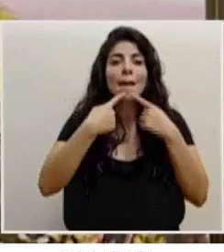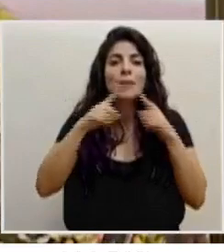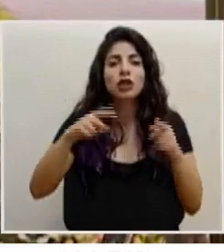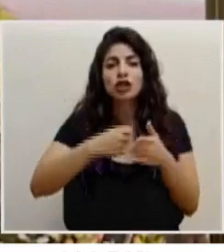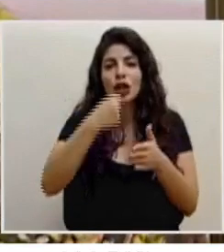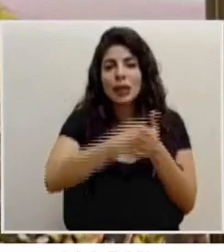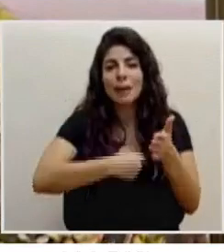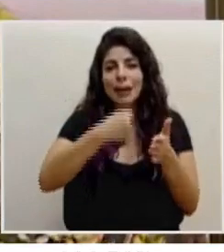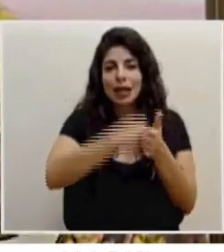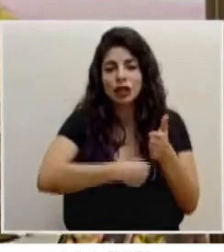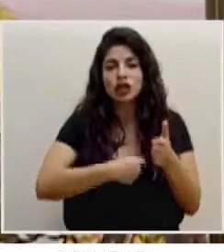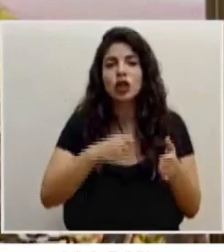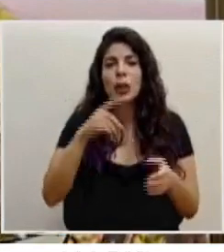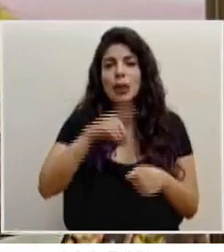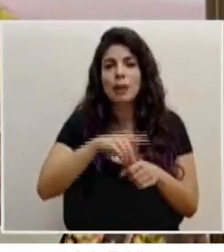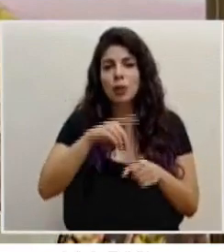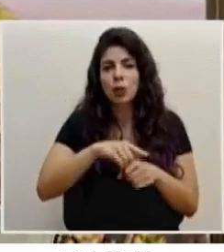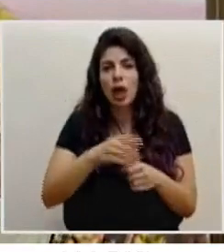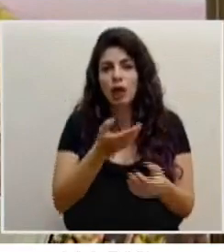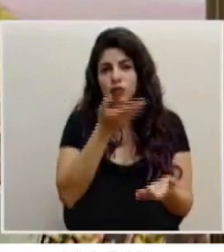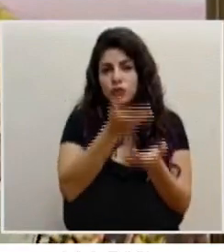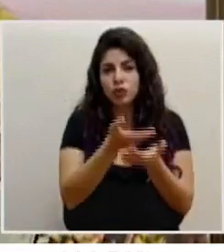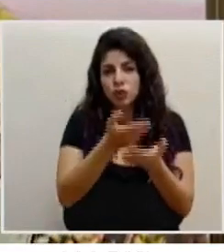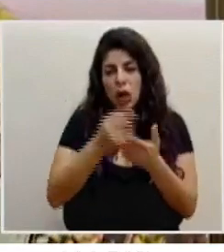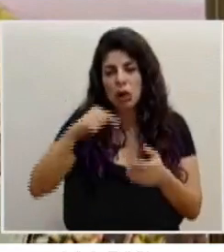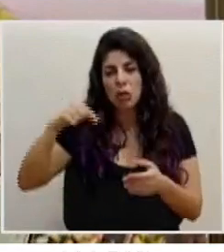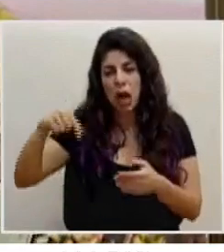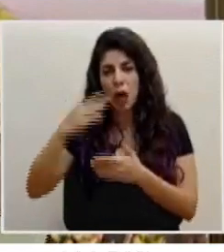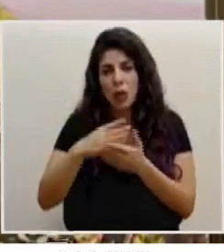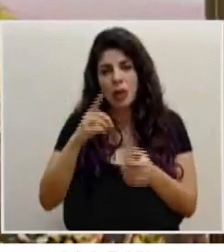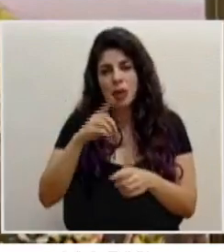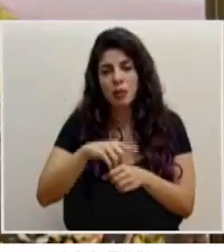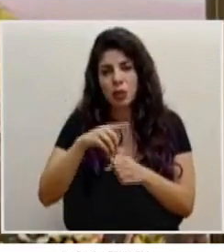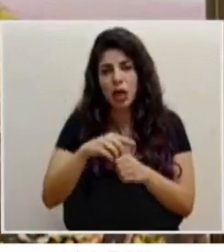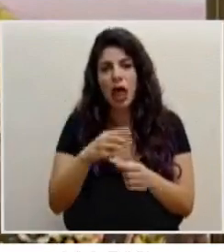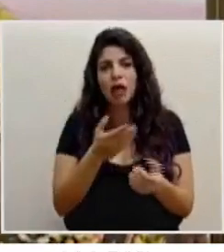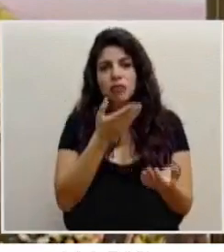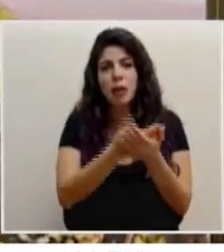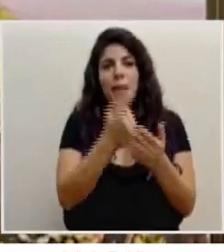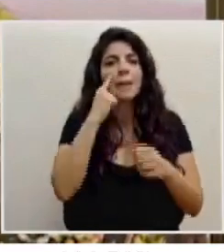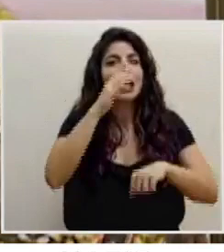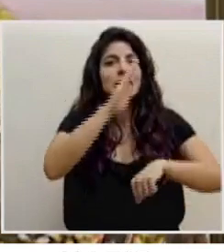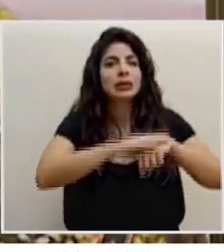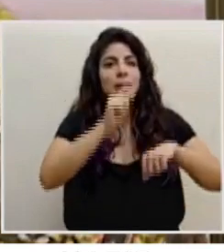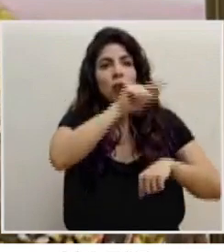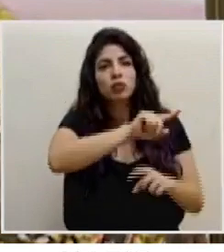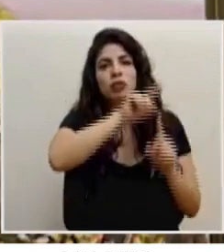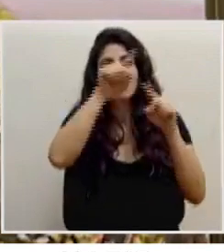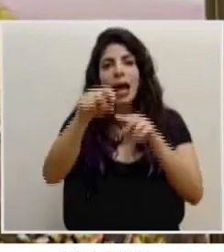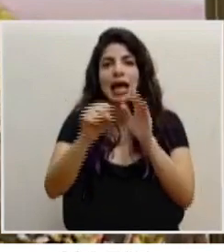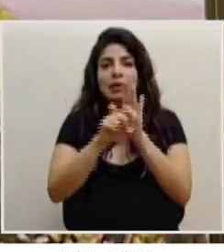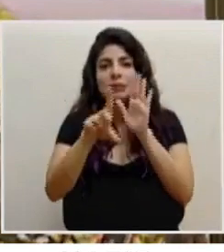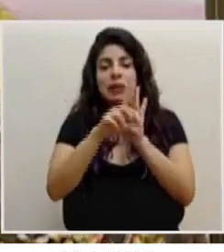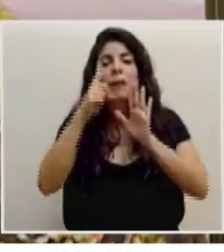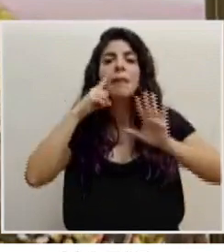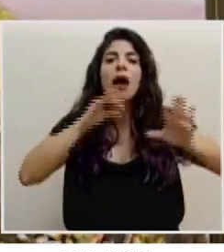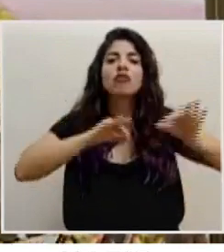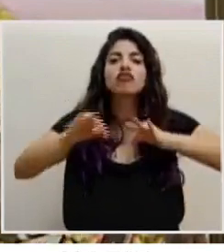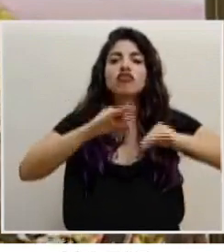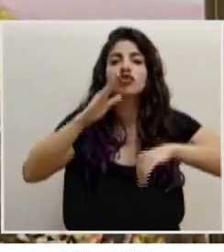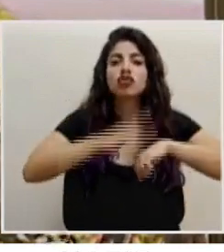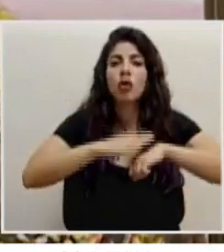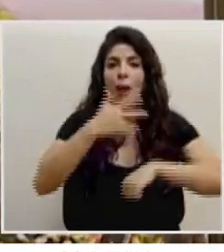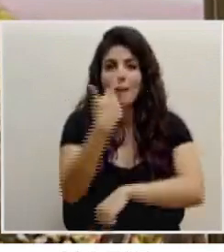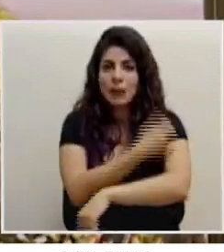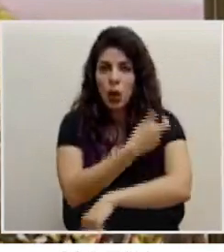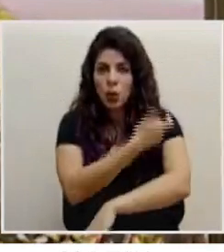interpelación que pusieron los diputados, varios diputados, para llamarlo a usted, al plenario legislativo, para hablar sobre el tema de la vacunación,